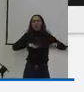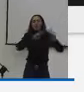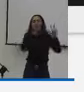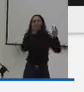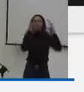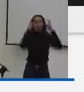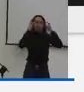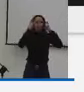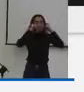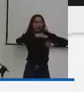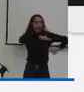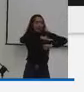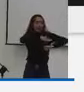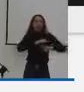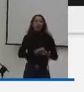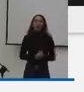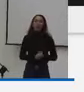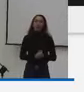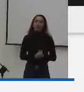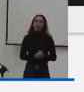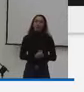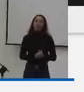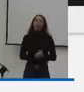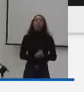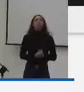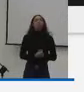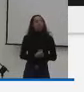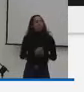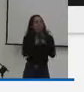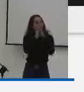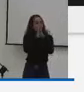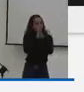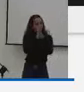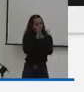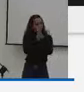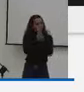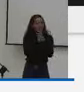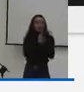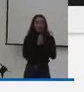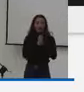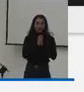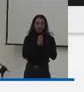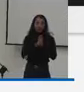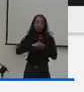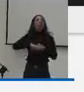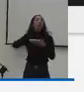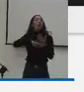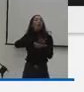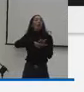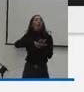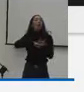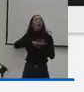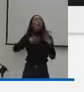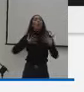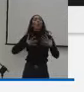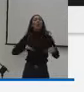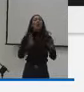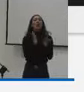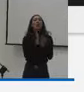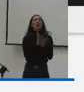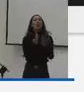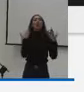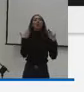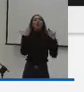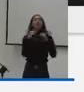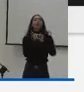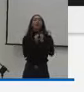es importante manifestar que no solamente que no solamente se exige para el órgano de administración que estén